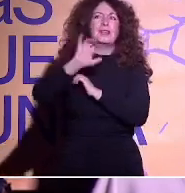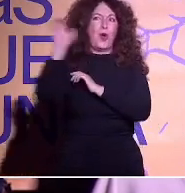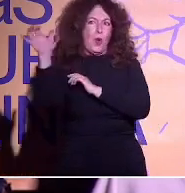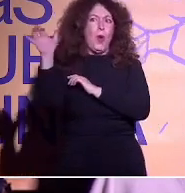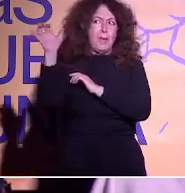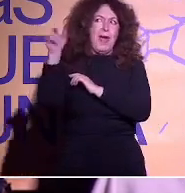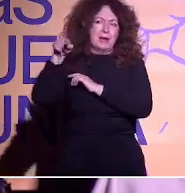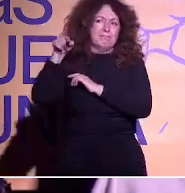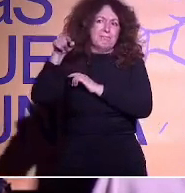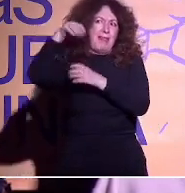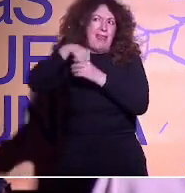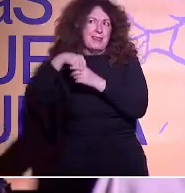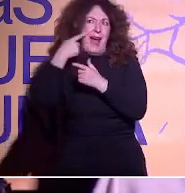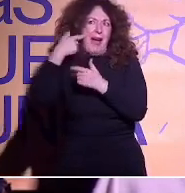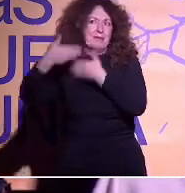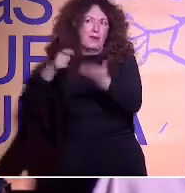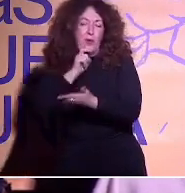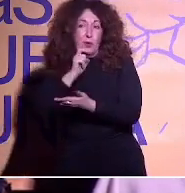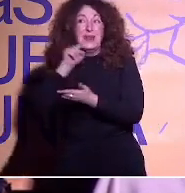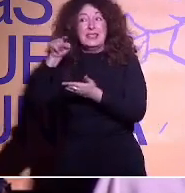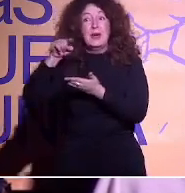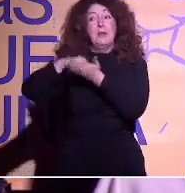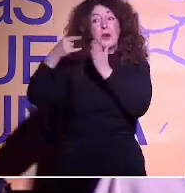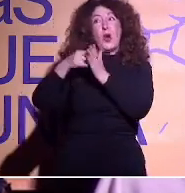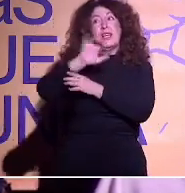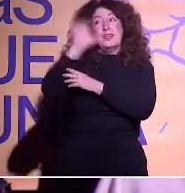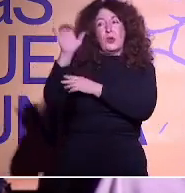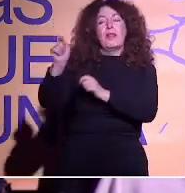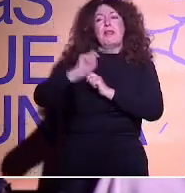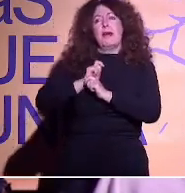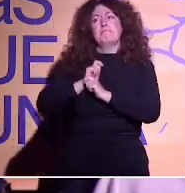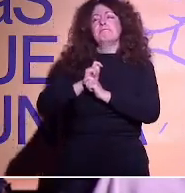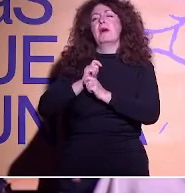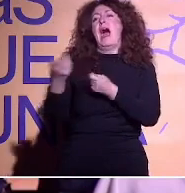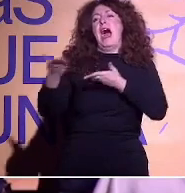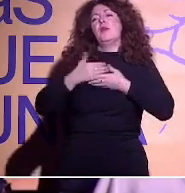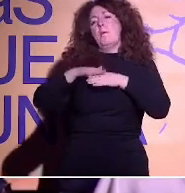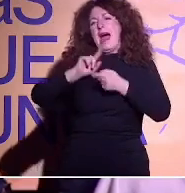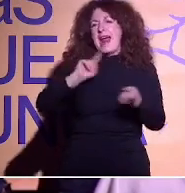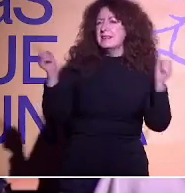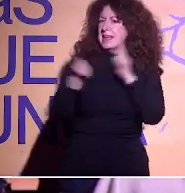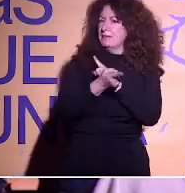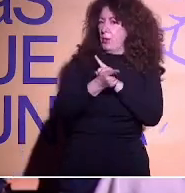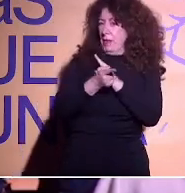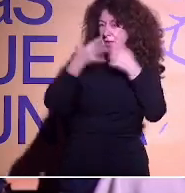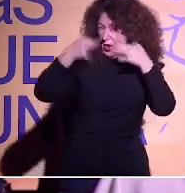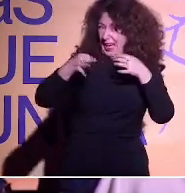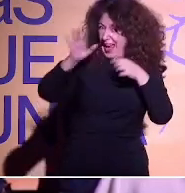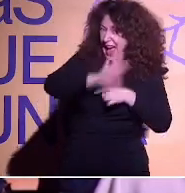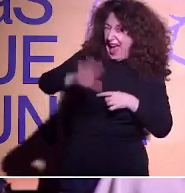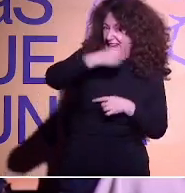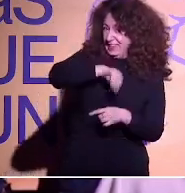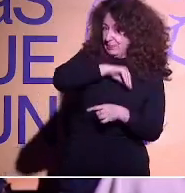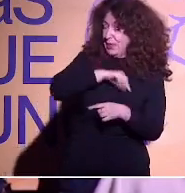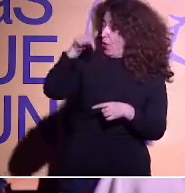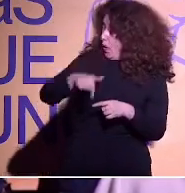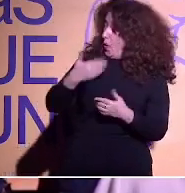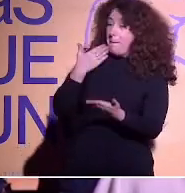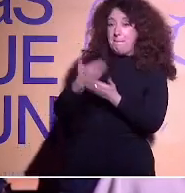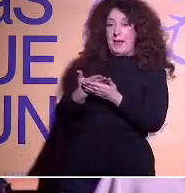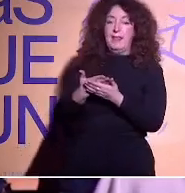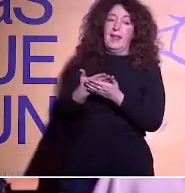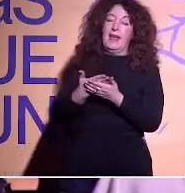él las posibilidades reales de transformación social aquí en España hoy quiero pedirle a Irene